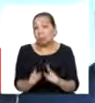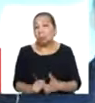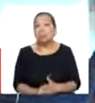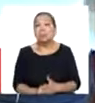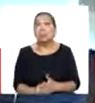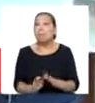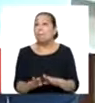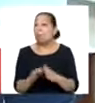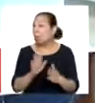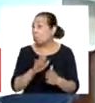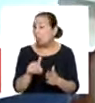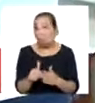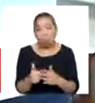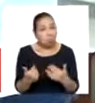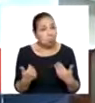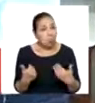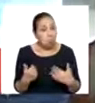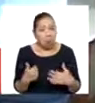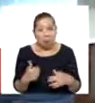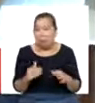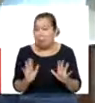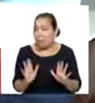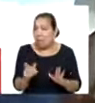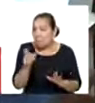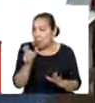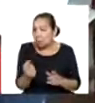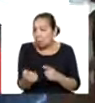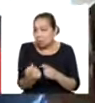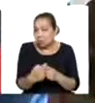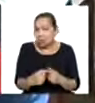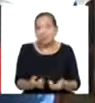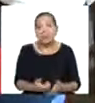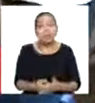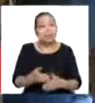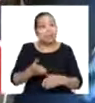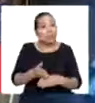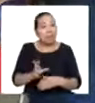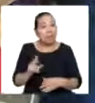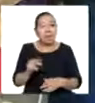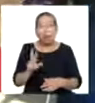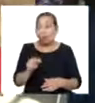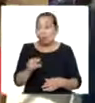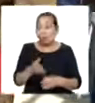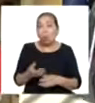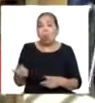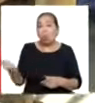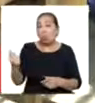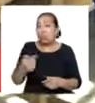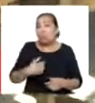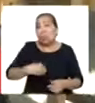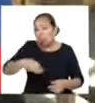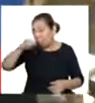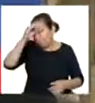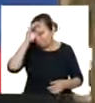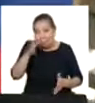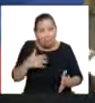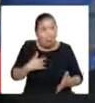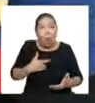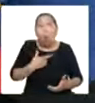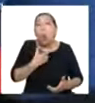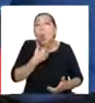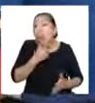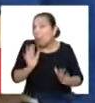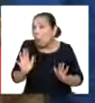programa está abierto para todos. En verdad de esto parte, y por eso la denominación de carpintería para no carpinteros. Uno llega sin conocimientos, por lo cual